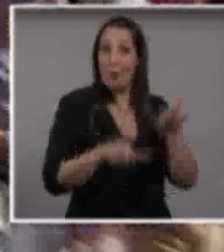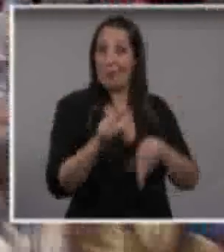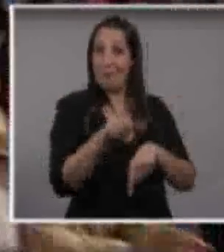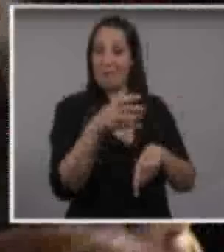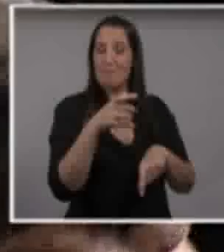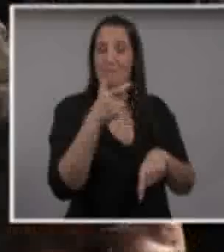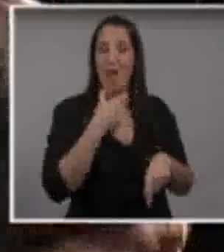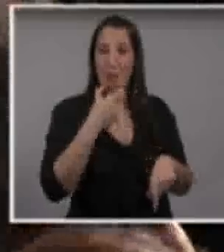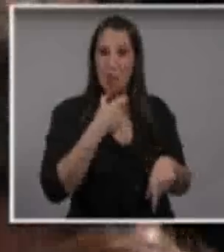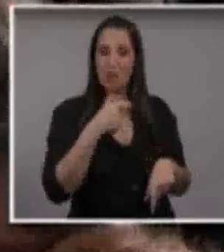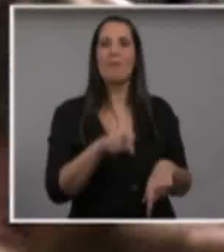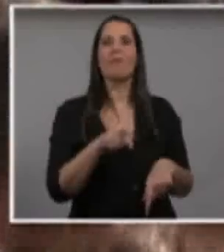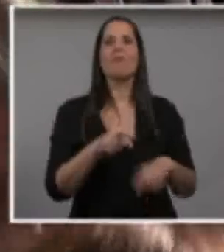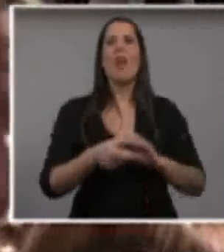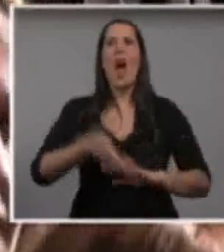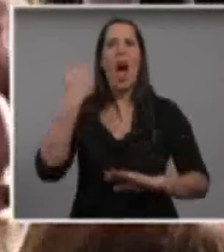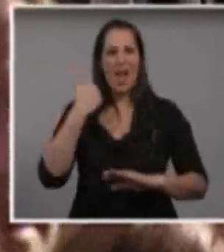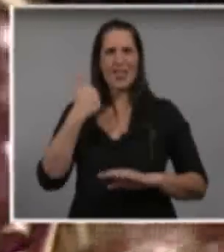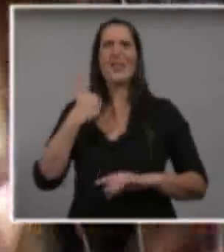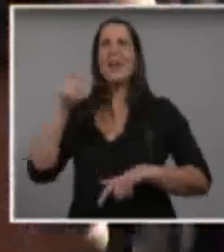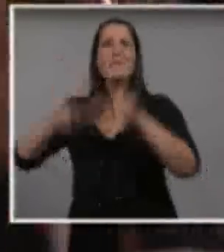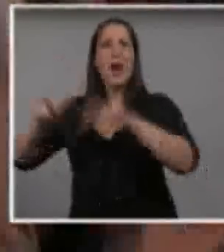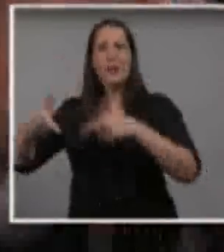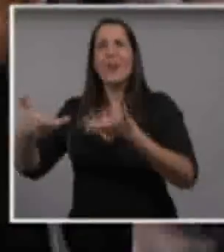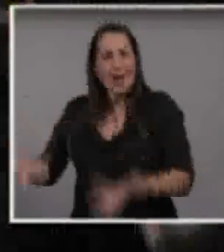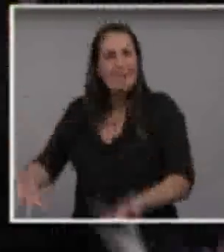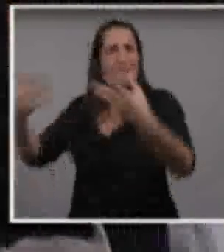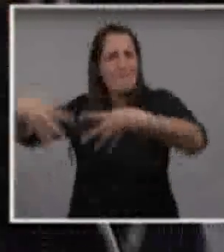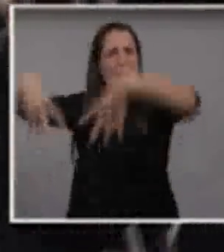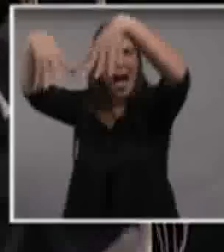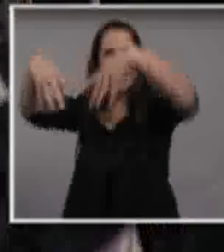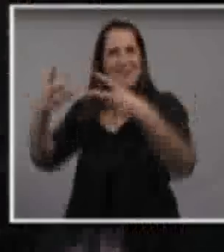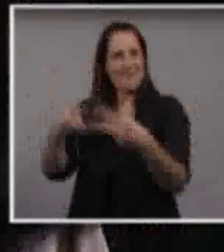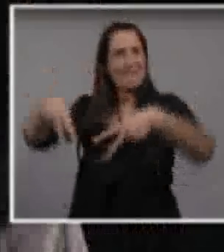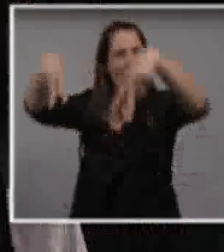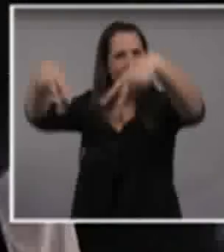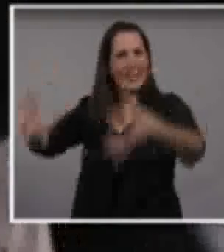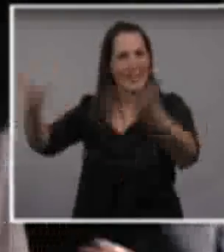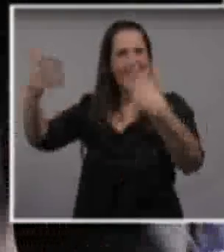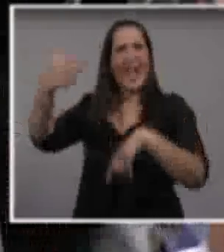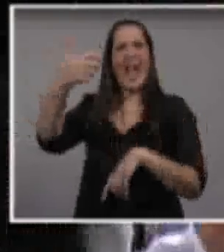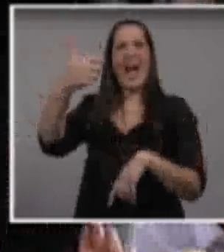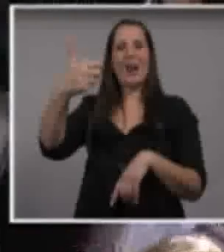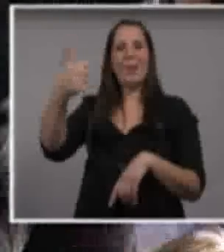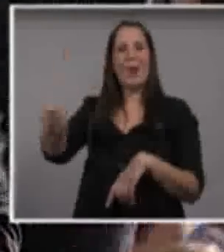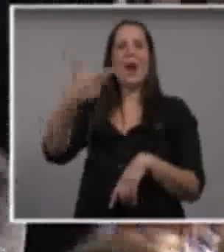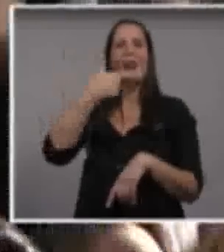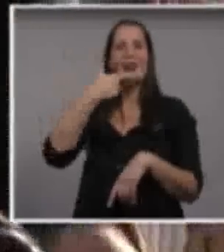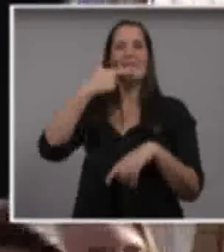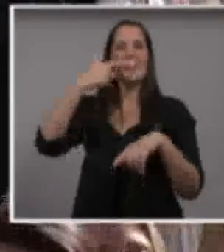me fueron a recibir cuando vine. A ver, que se paren los de Acequia, por favor. Vamos, para ellos, un aplauso.